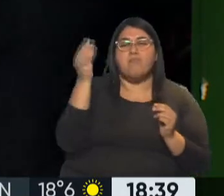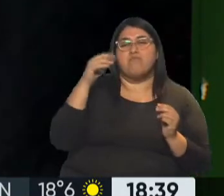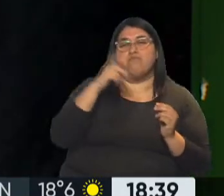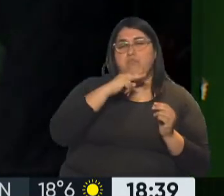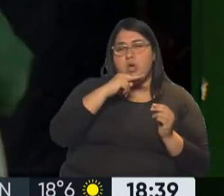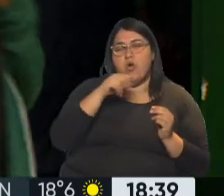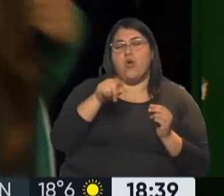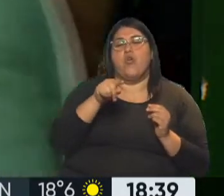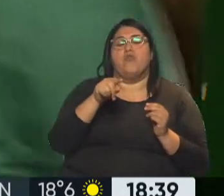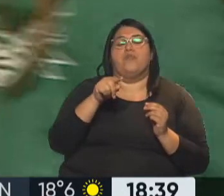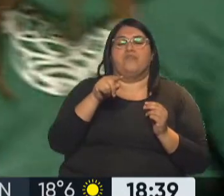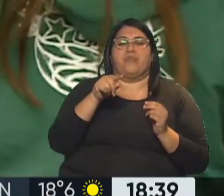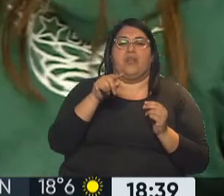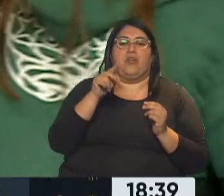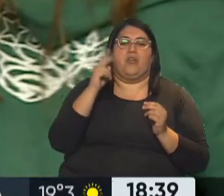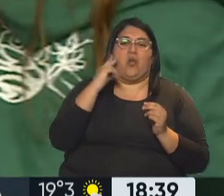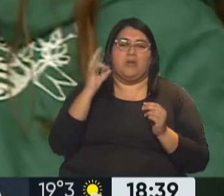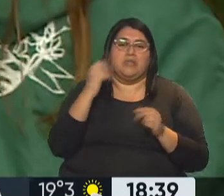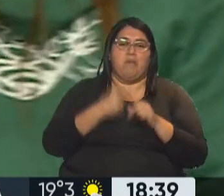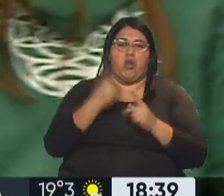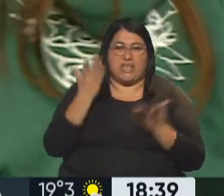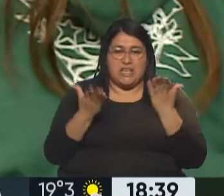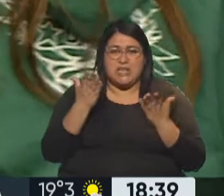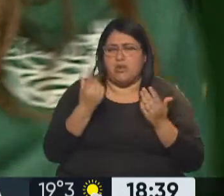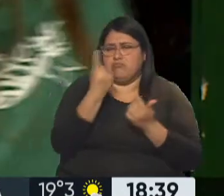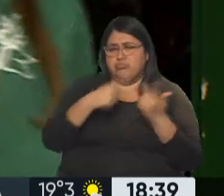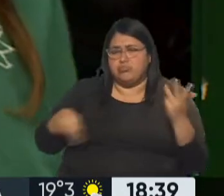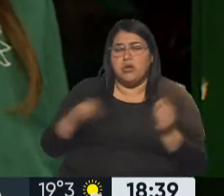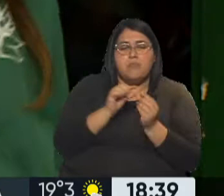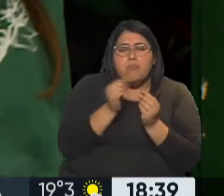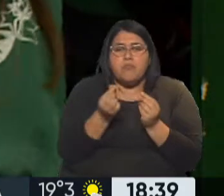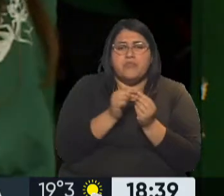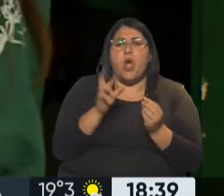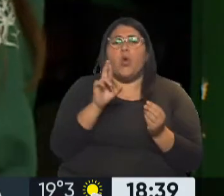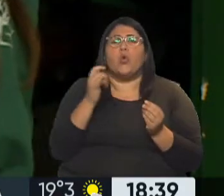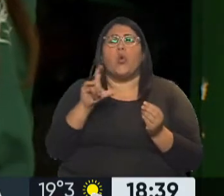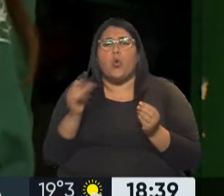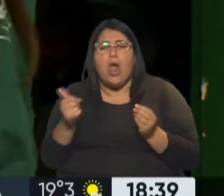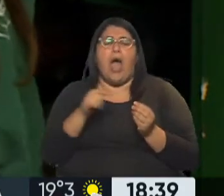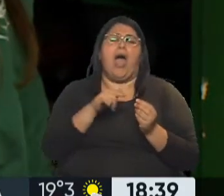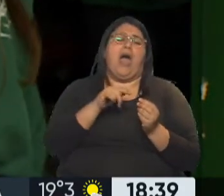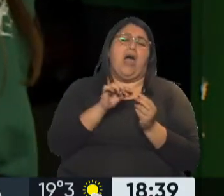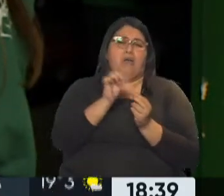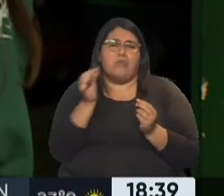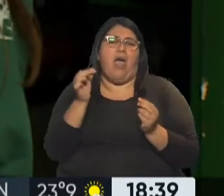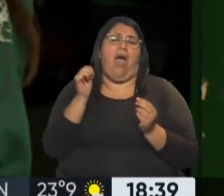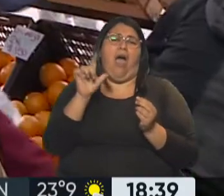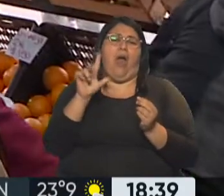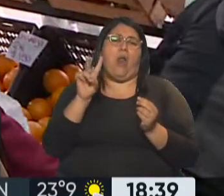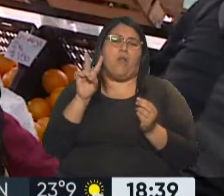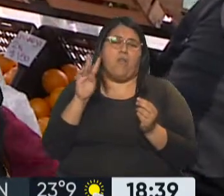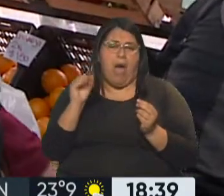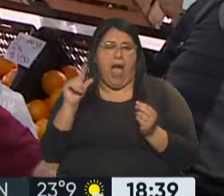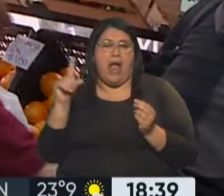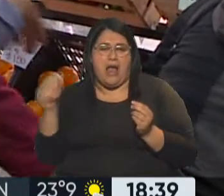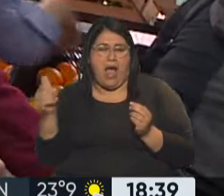kilo, no sé, tenemos de todo, tenemos rúcula 50, albahaca, cebulet, tenemos de todo. La